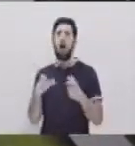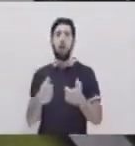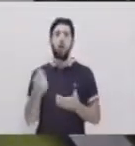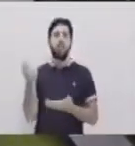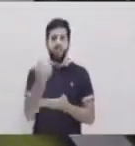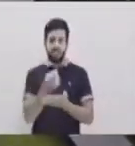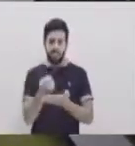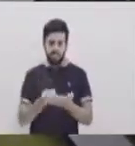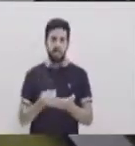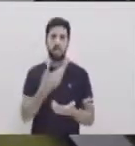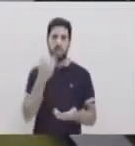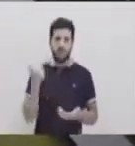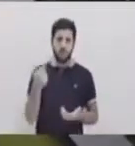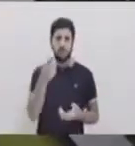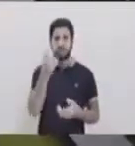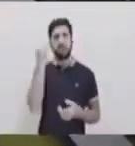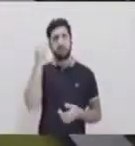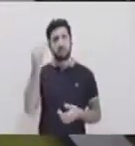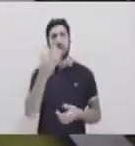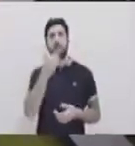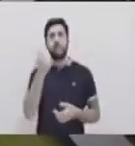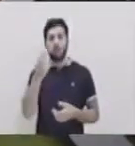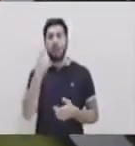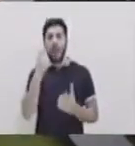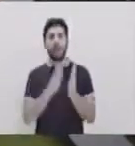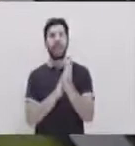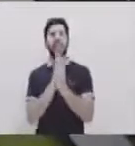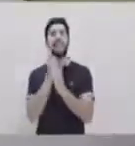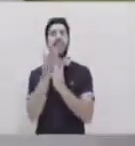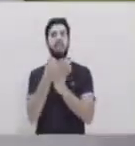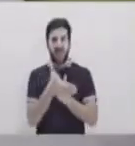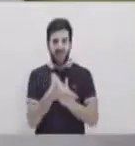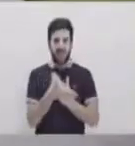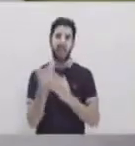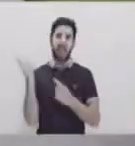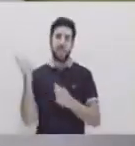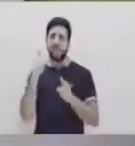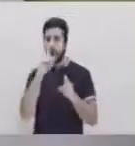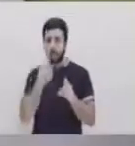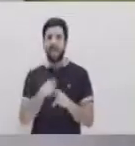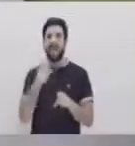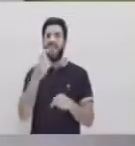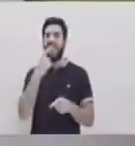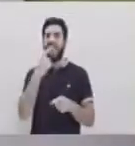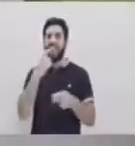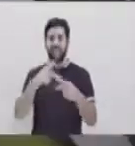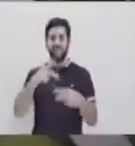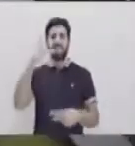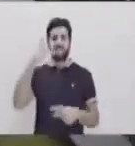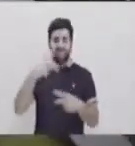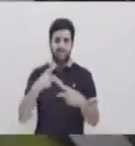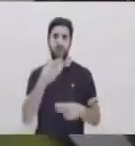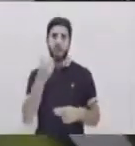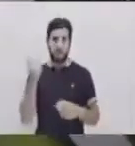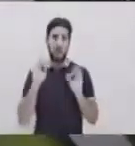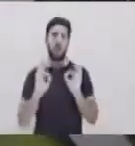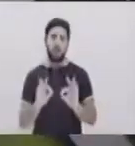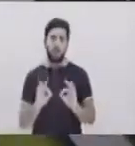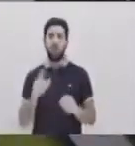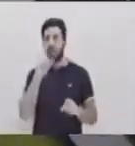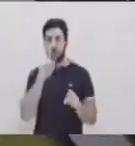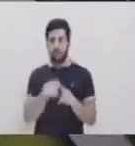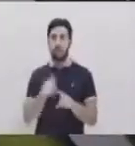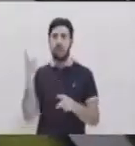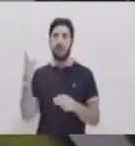imagino. Exactamente. Lo ideal es que sea transparente y mejor si es de vidrio. Okay. Vamos